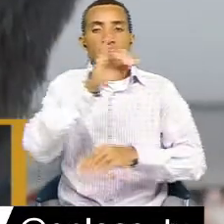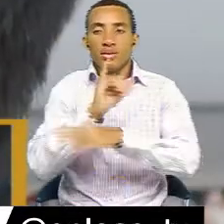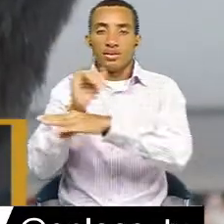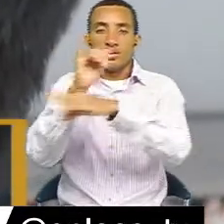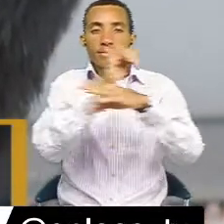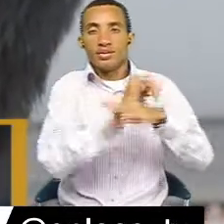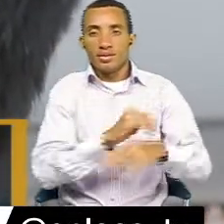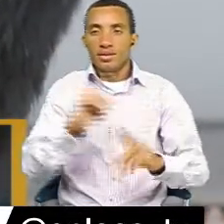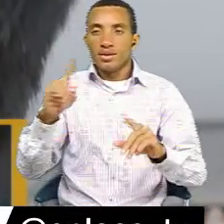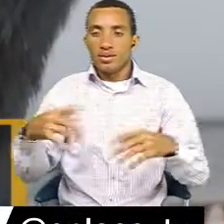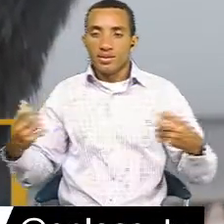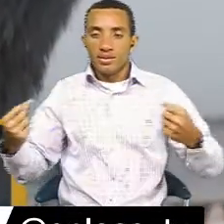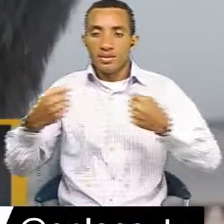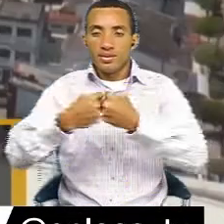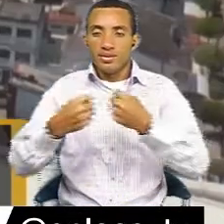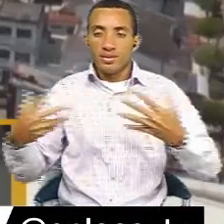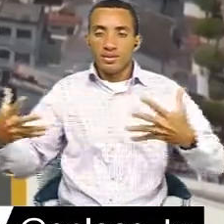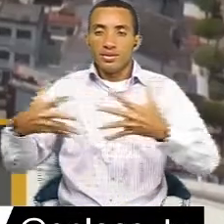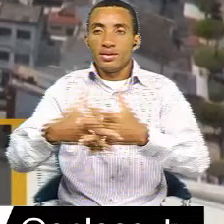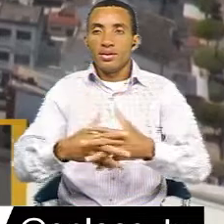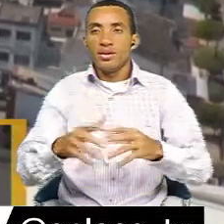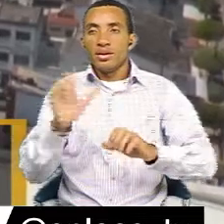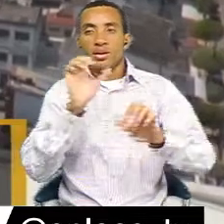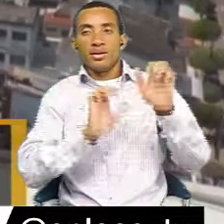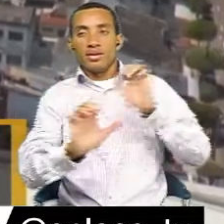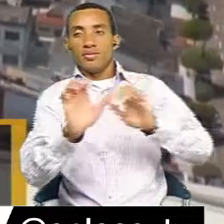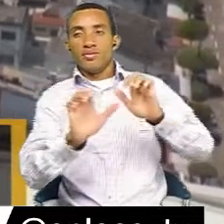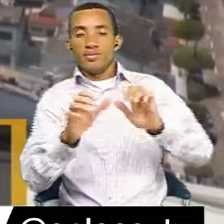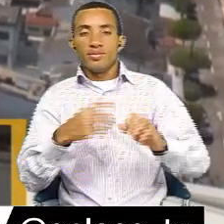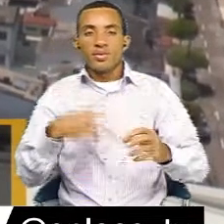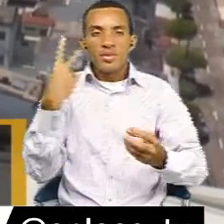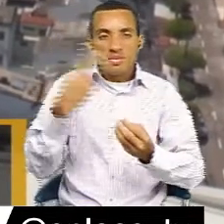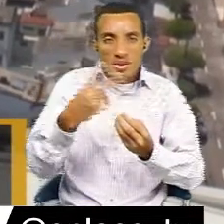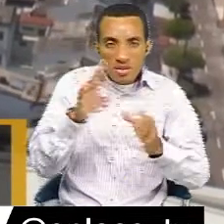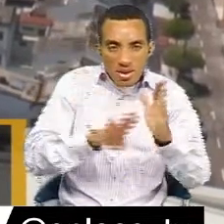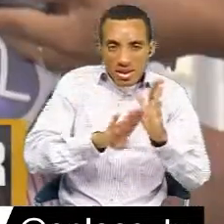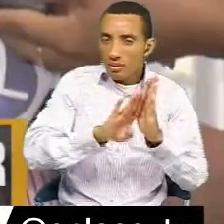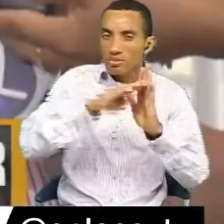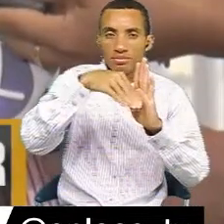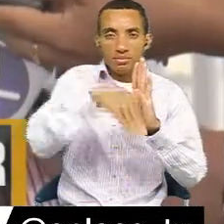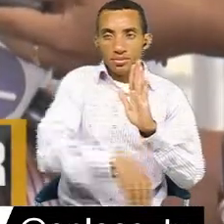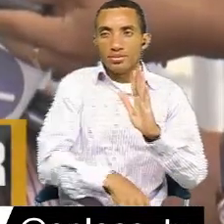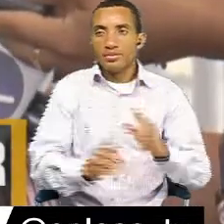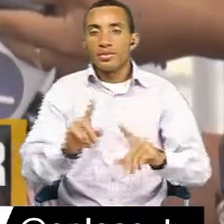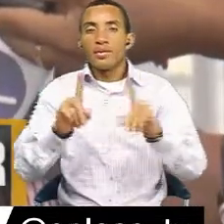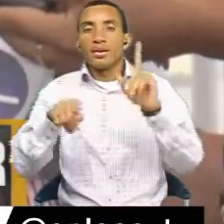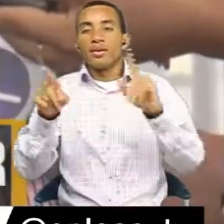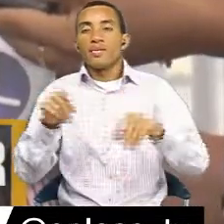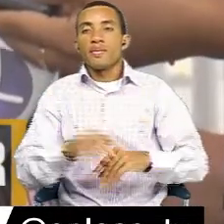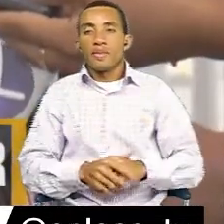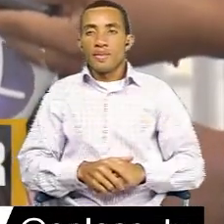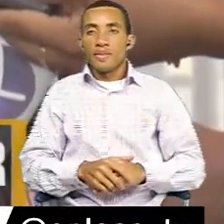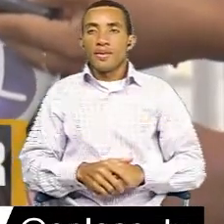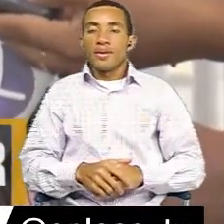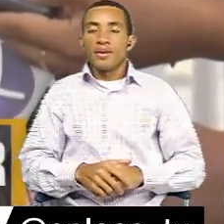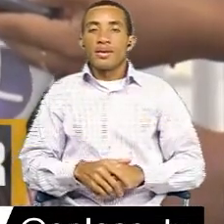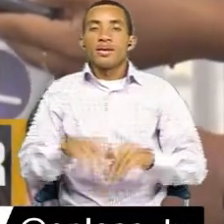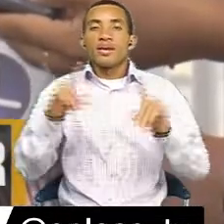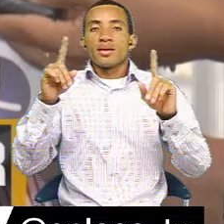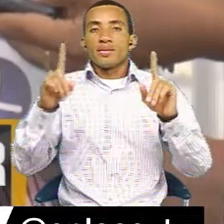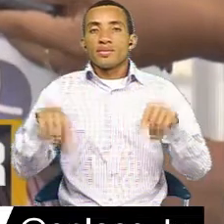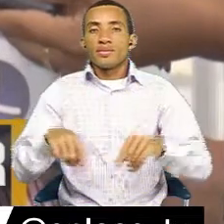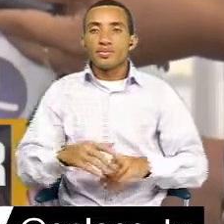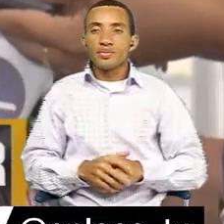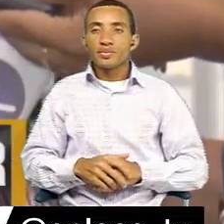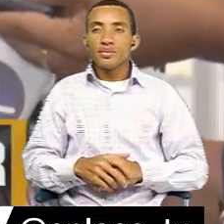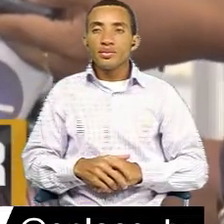trabajo mancomunado que se realizó para contrarrestar la delincuencia en esta región del país. E igualmente se ha logrado